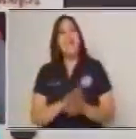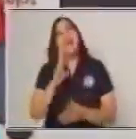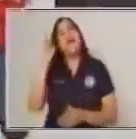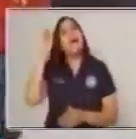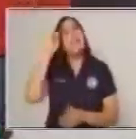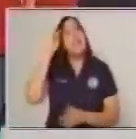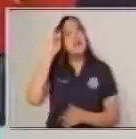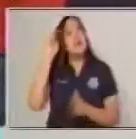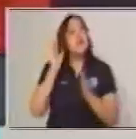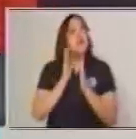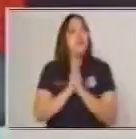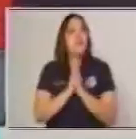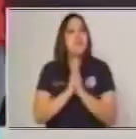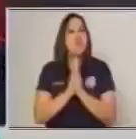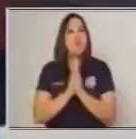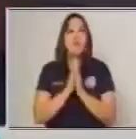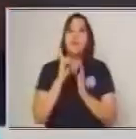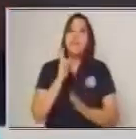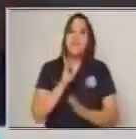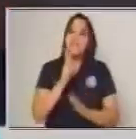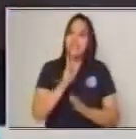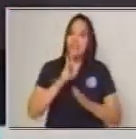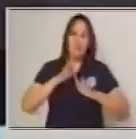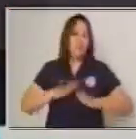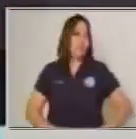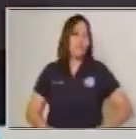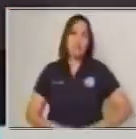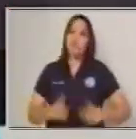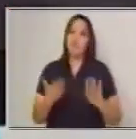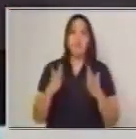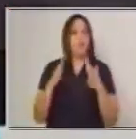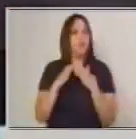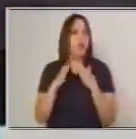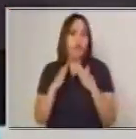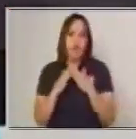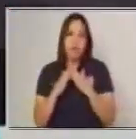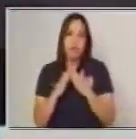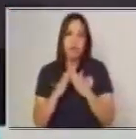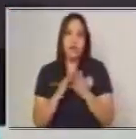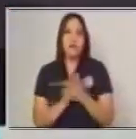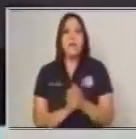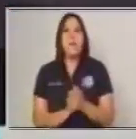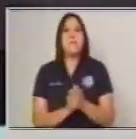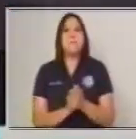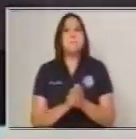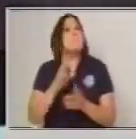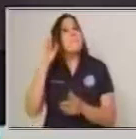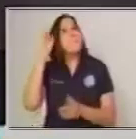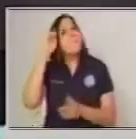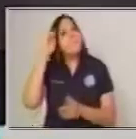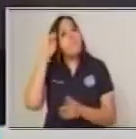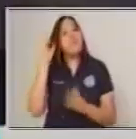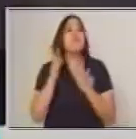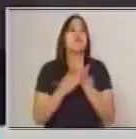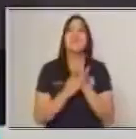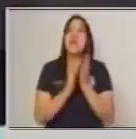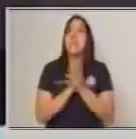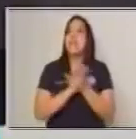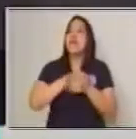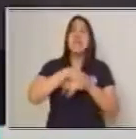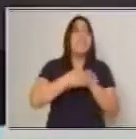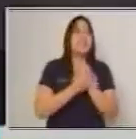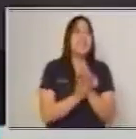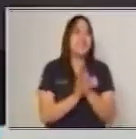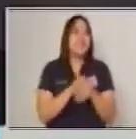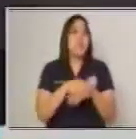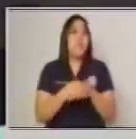Recordemos, por favor, mantenernos siempre a salvo, quedarnos en casa y recordar lavarnos muy bien las